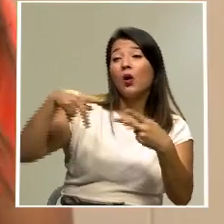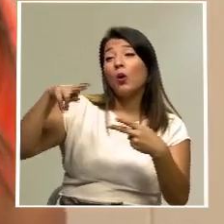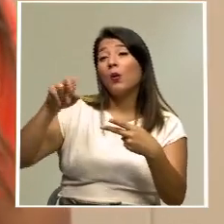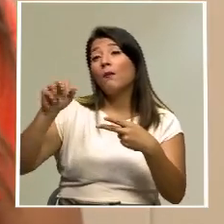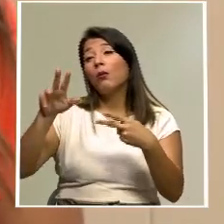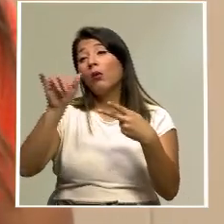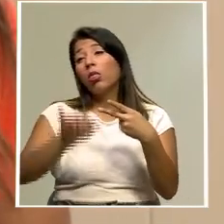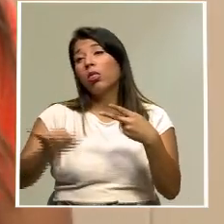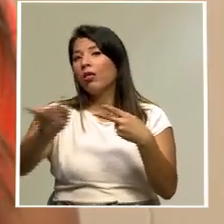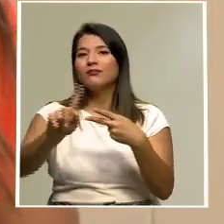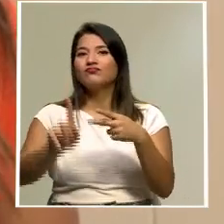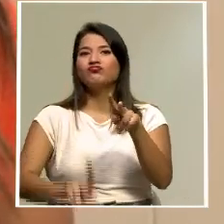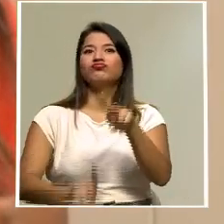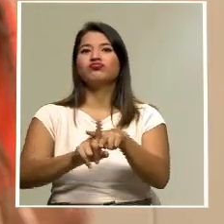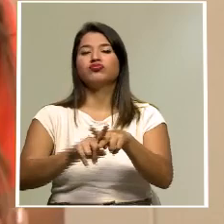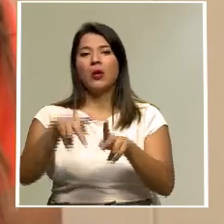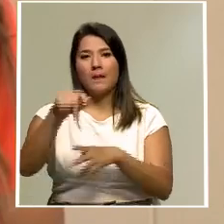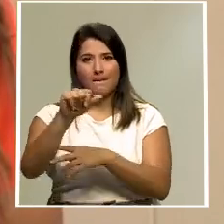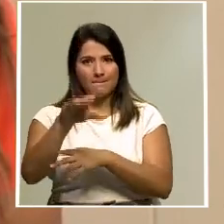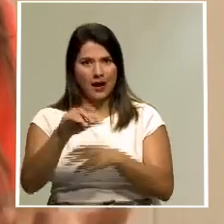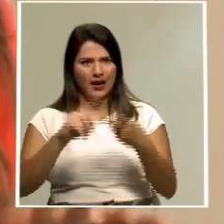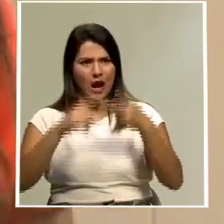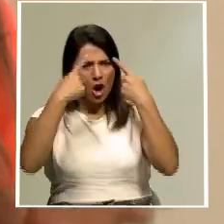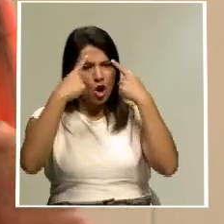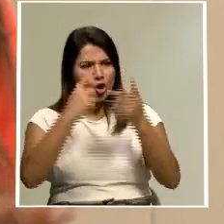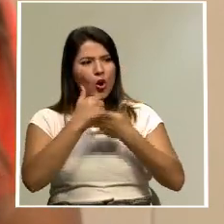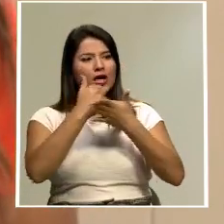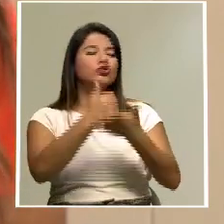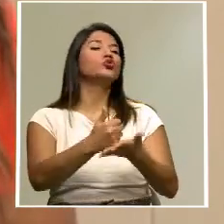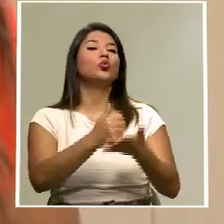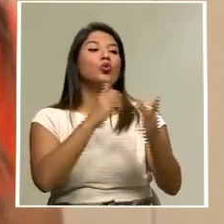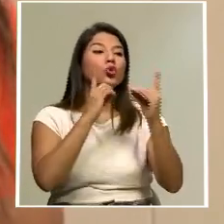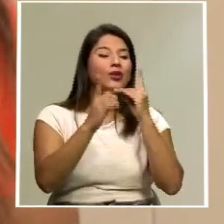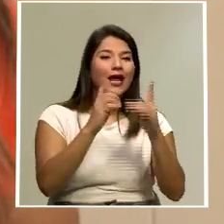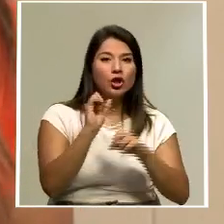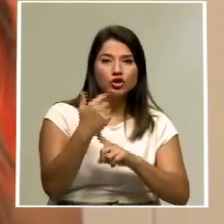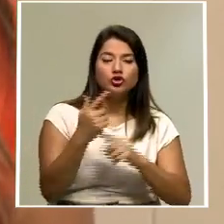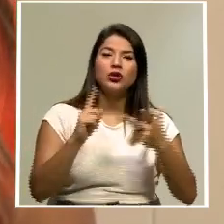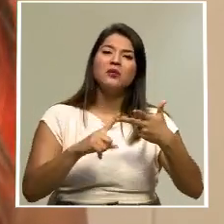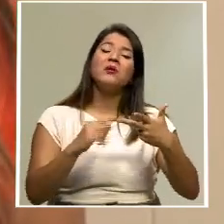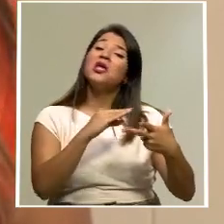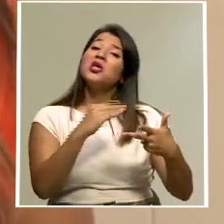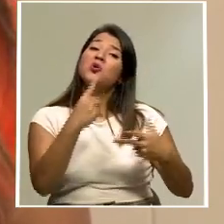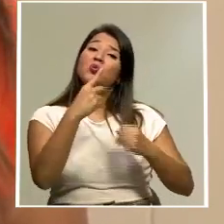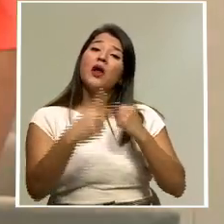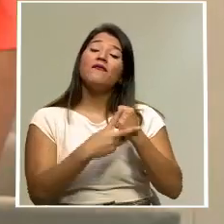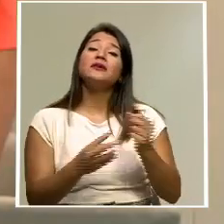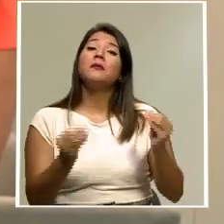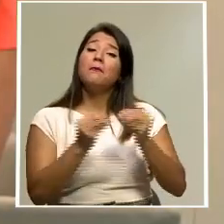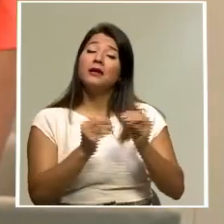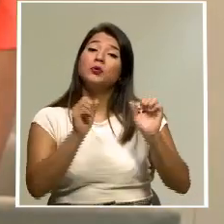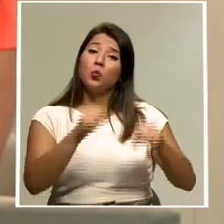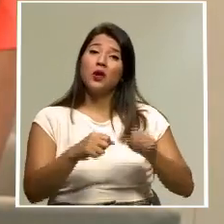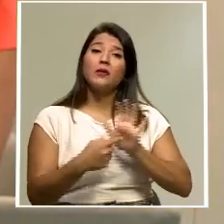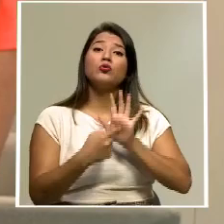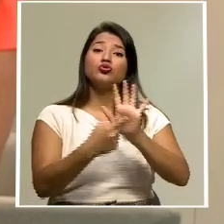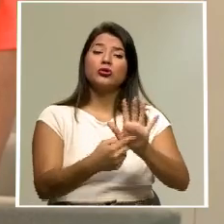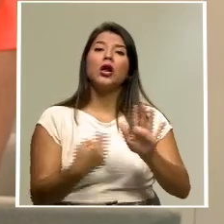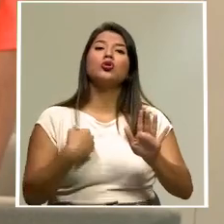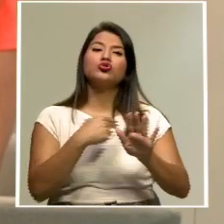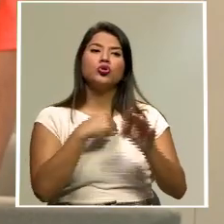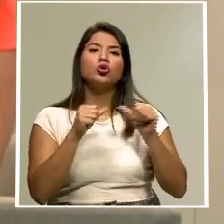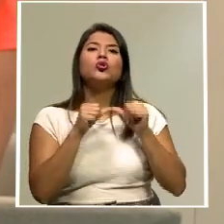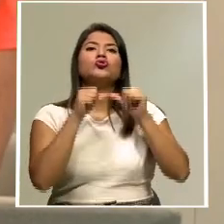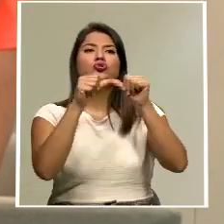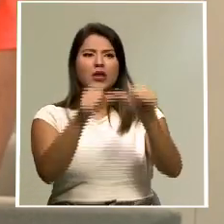más diálogo con los sectores sociales y por qué no ser disruptivo una vez más en demostrar que continuamos con una